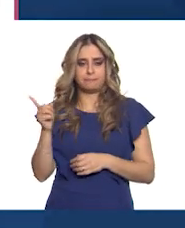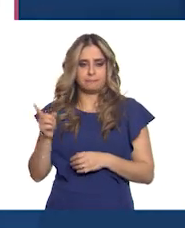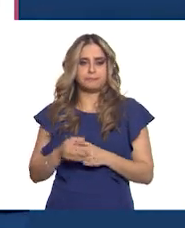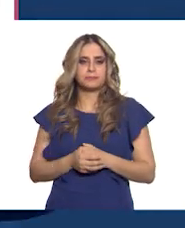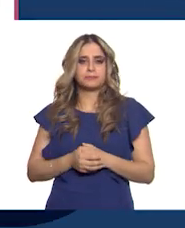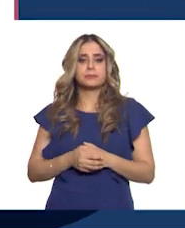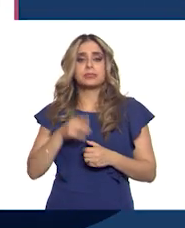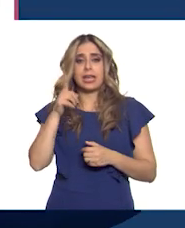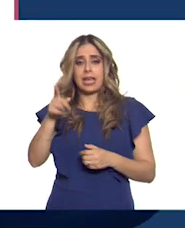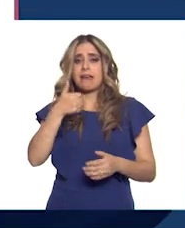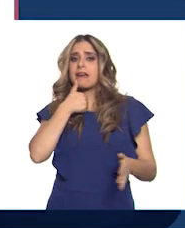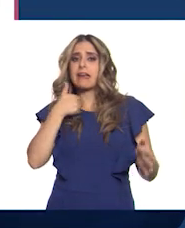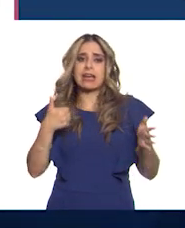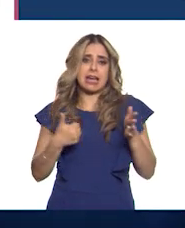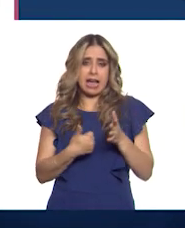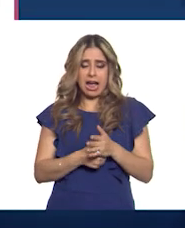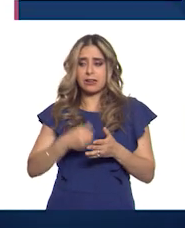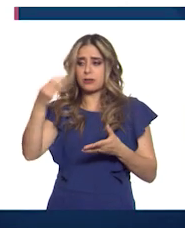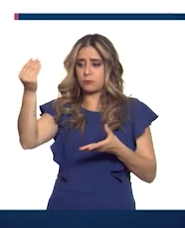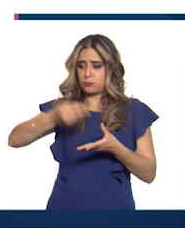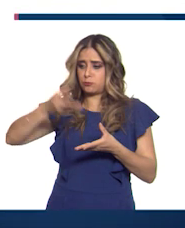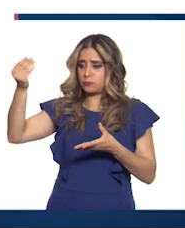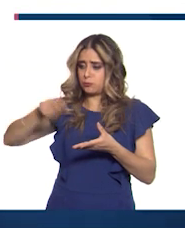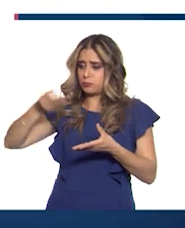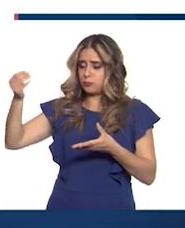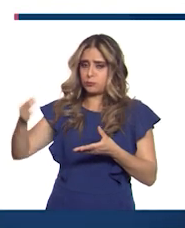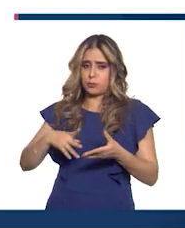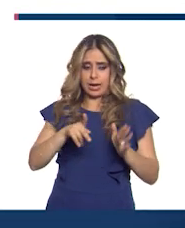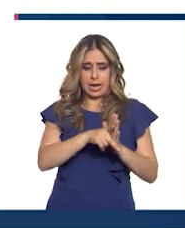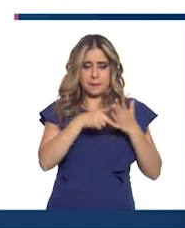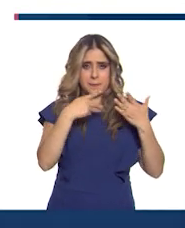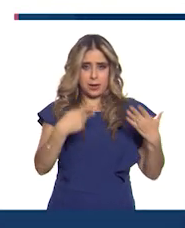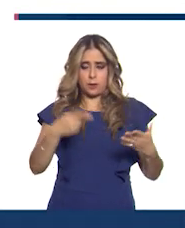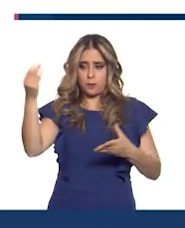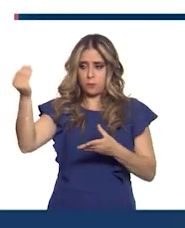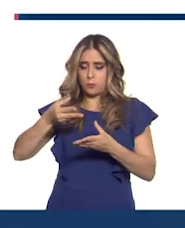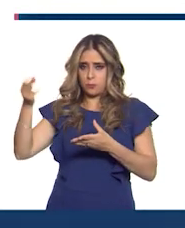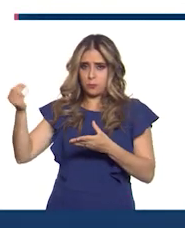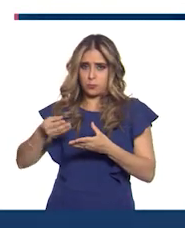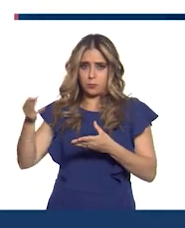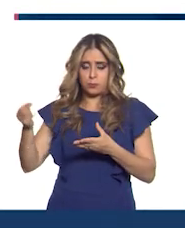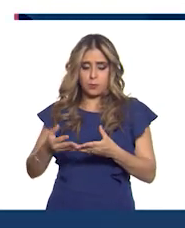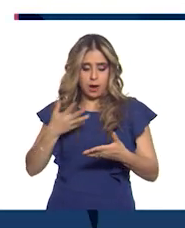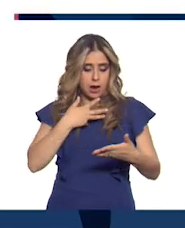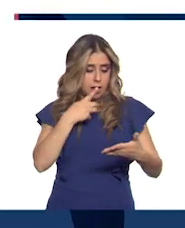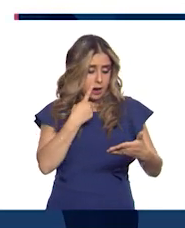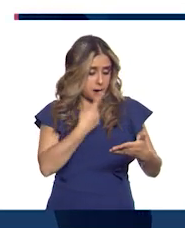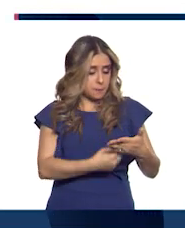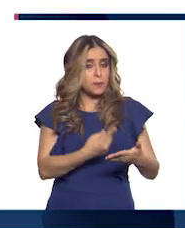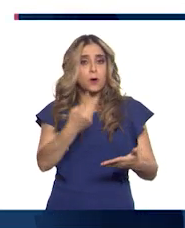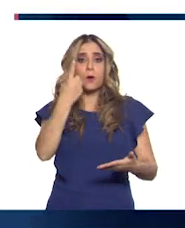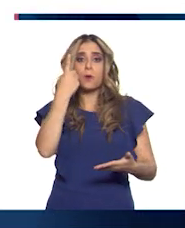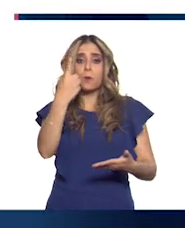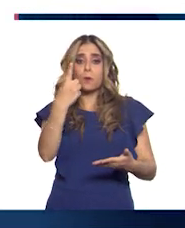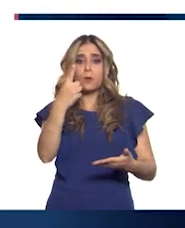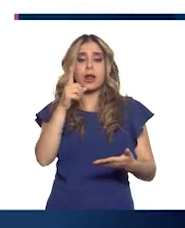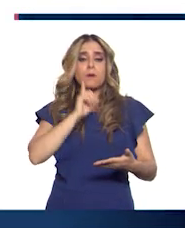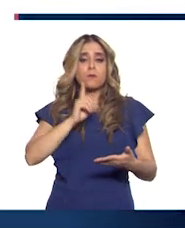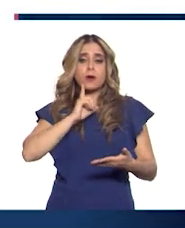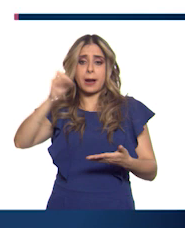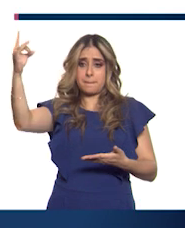entre las cartas que se han recibido en este diario, figura una que fue remitida por la señora Josefina Murfín y